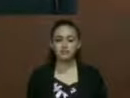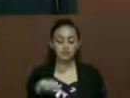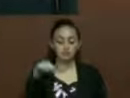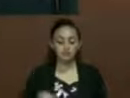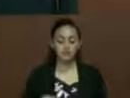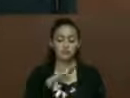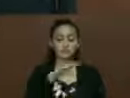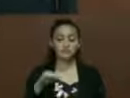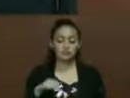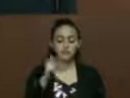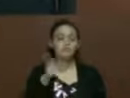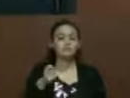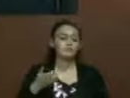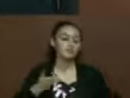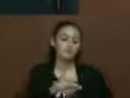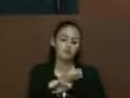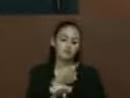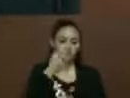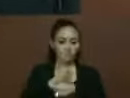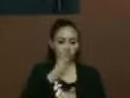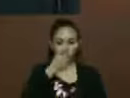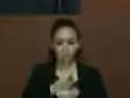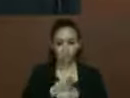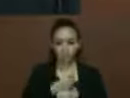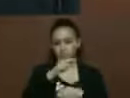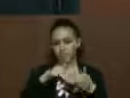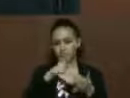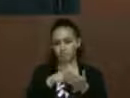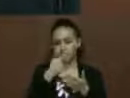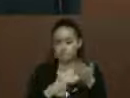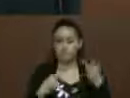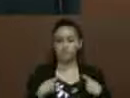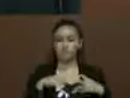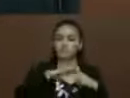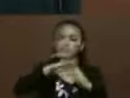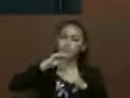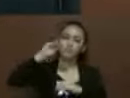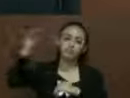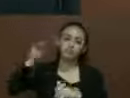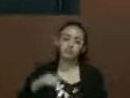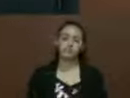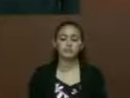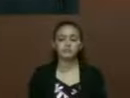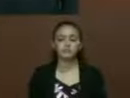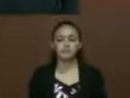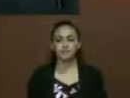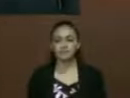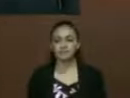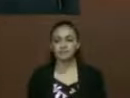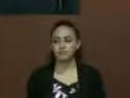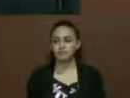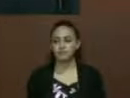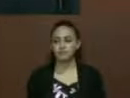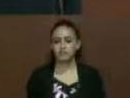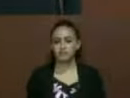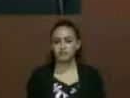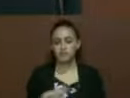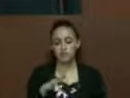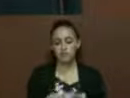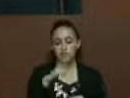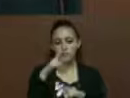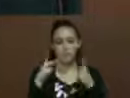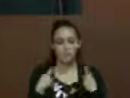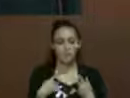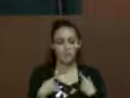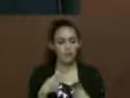Michoacán, decíamos, es el estado número uno en migración, que en su inmensa mayoría ha